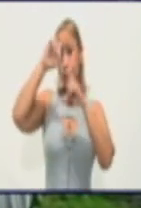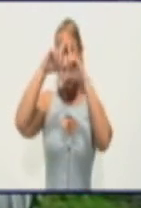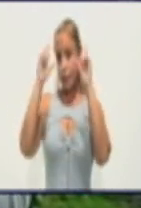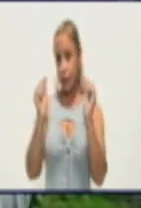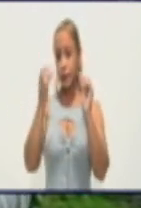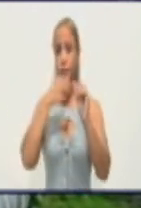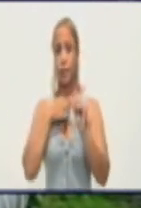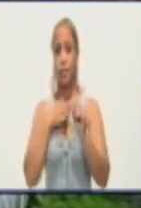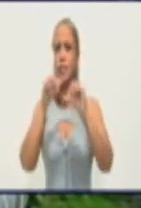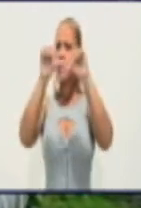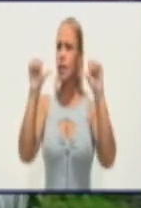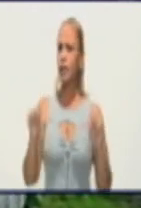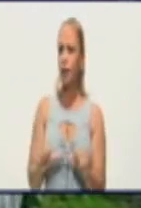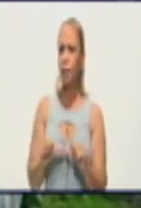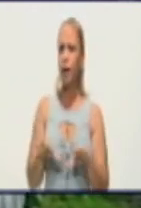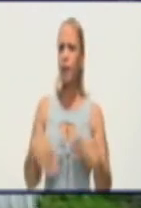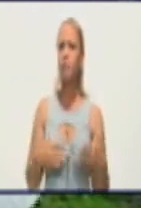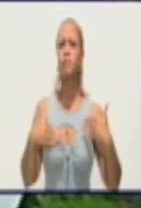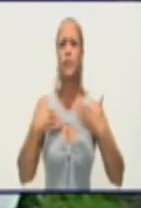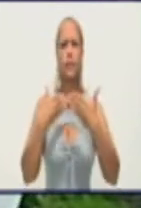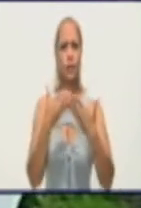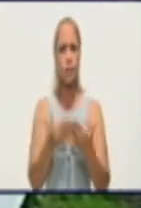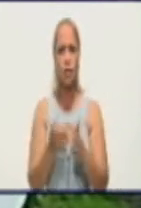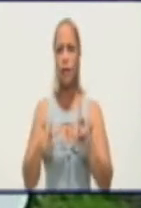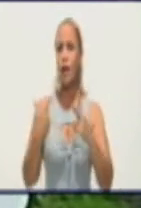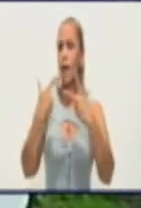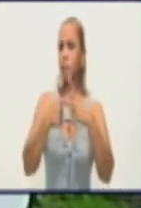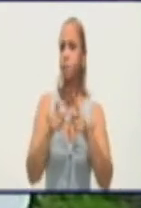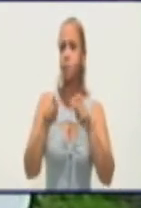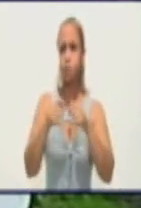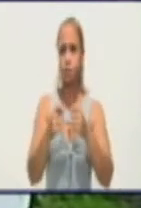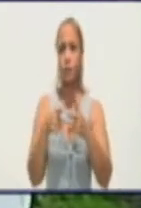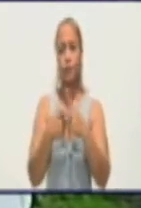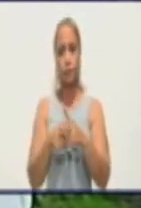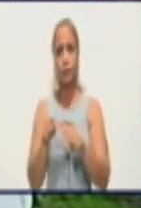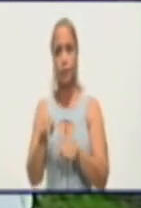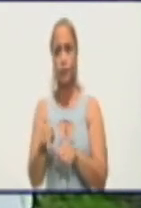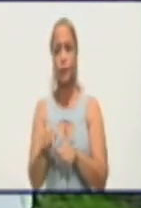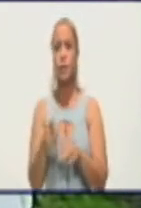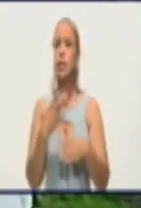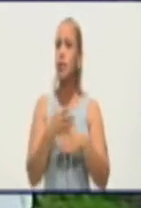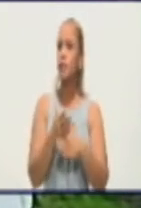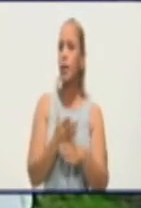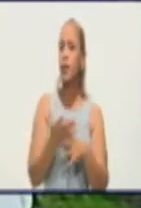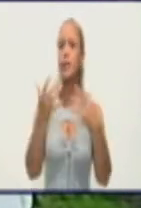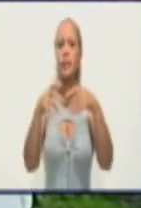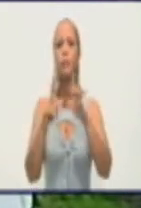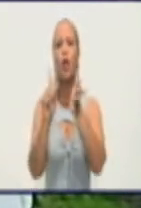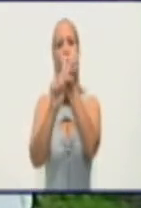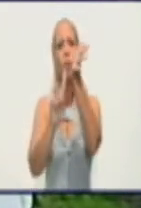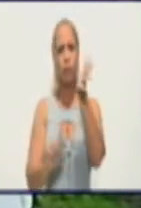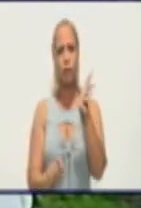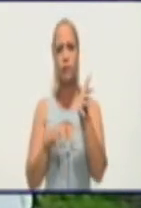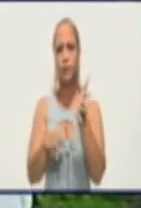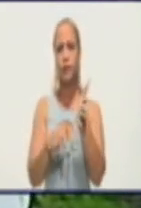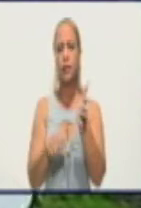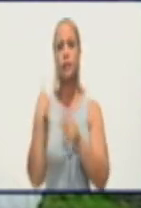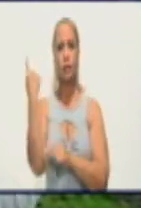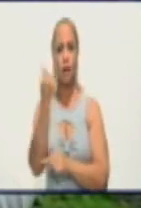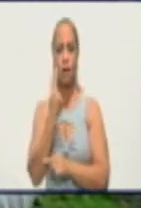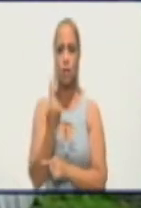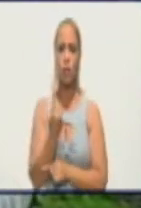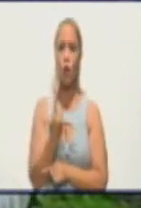sistema de enfrentamiento a las averías que hoy persisten en varias termoeléctricas de la nación